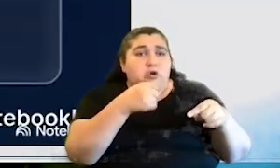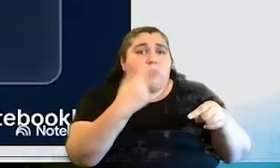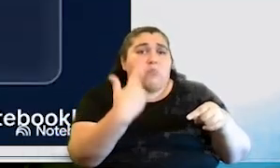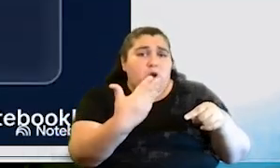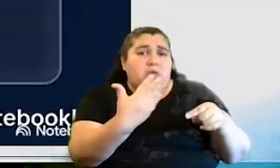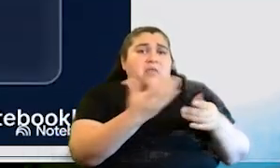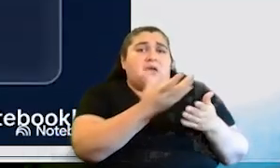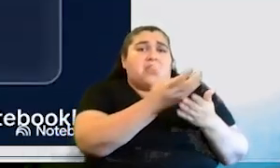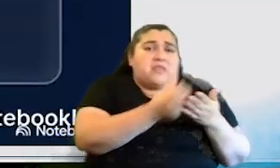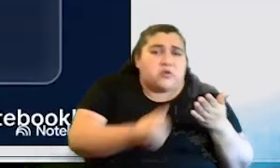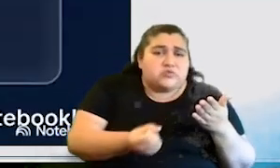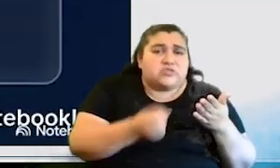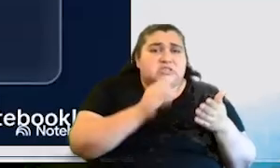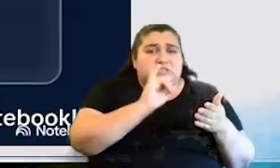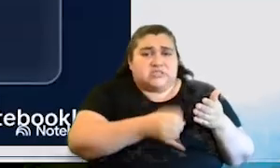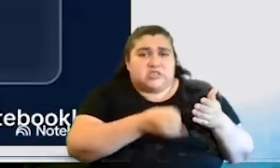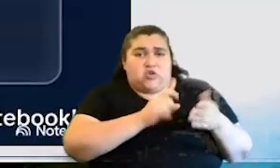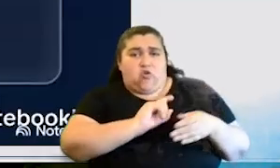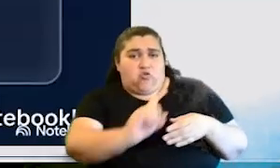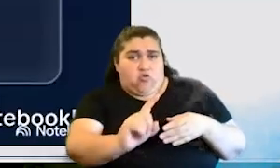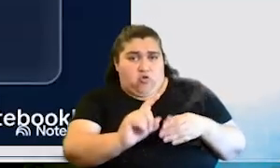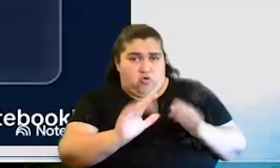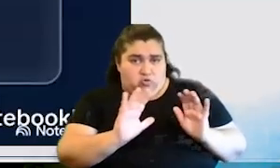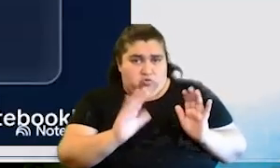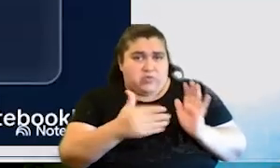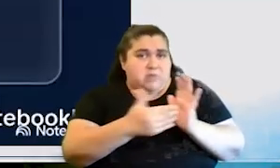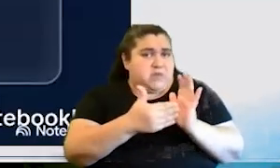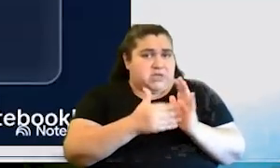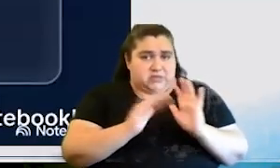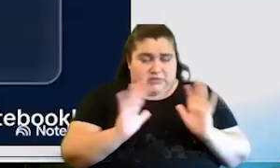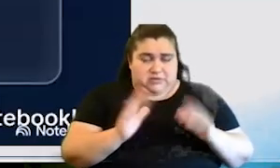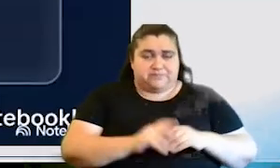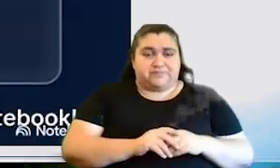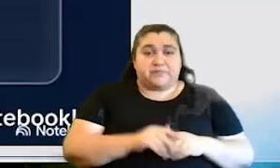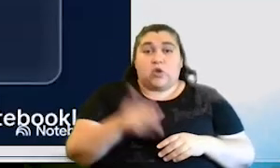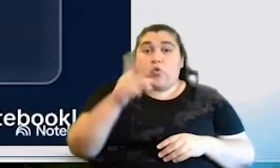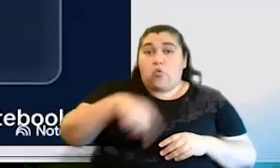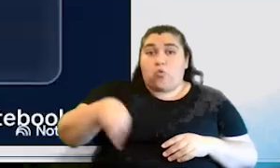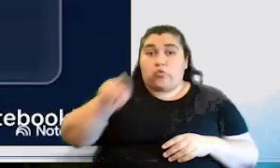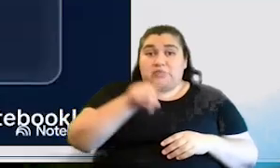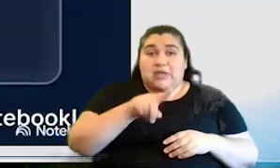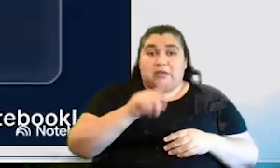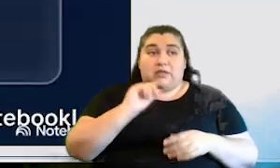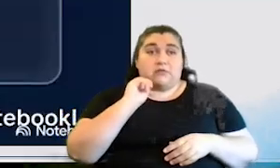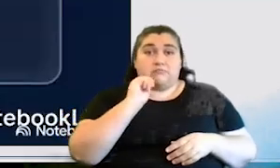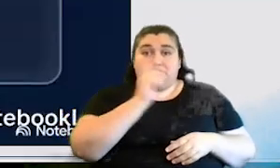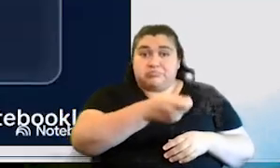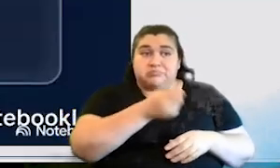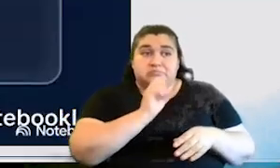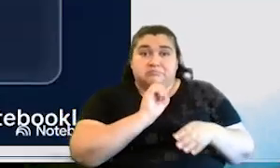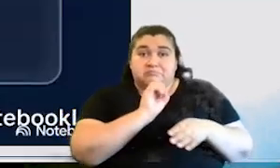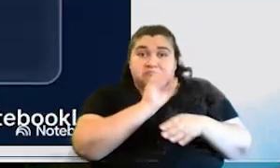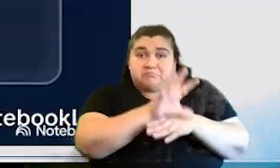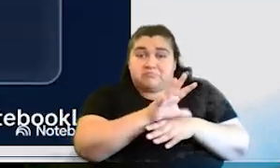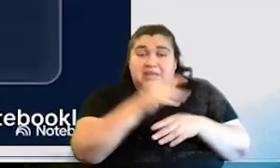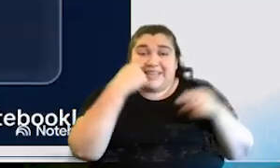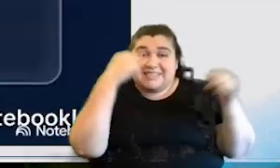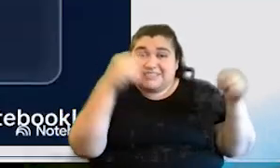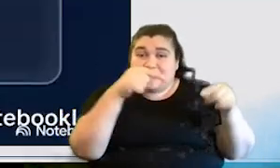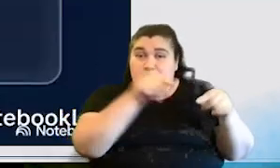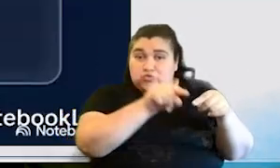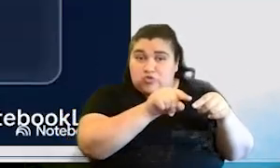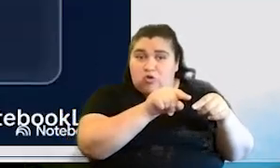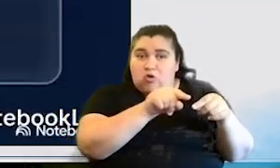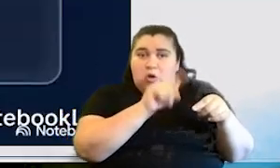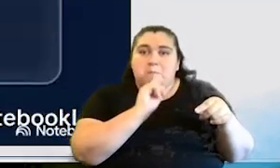deducirlo el dinero que yo le aporté o no. Cuando ustedes ingresan la donación y la quit de la entidad, ahí